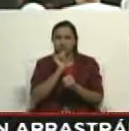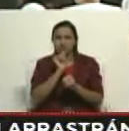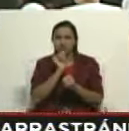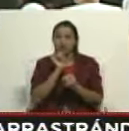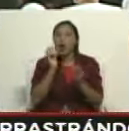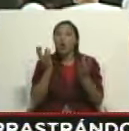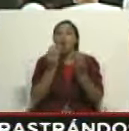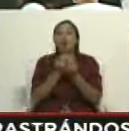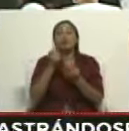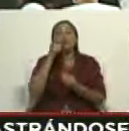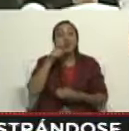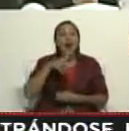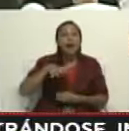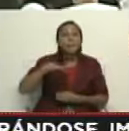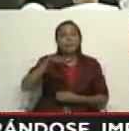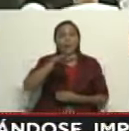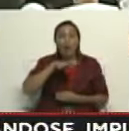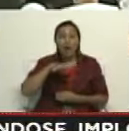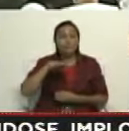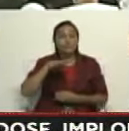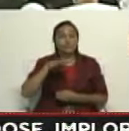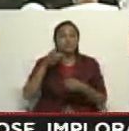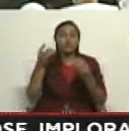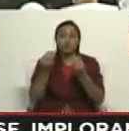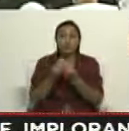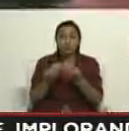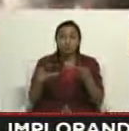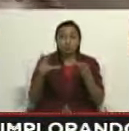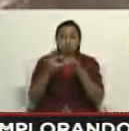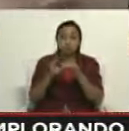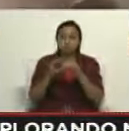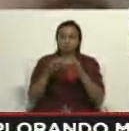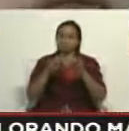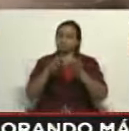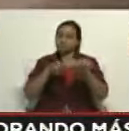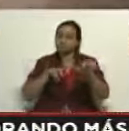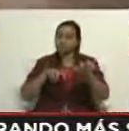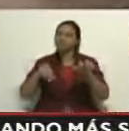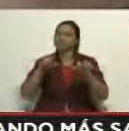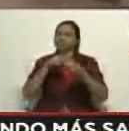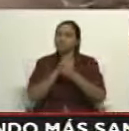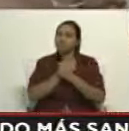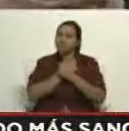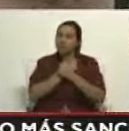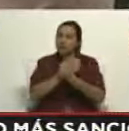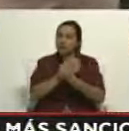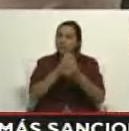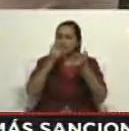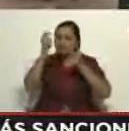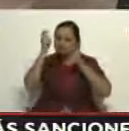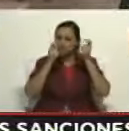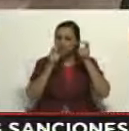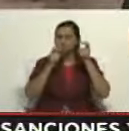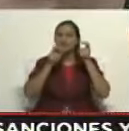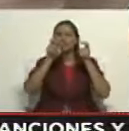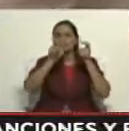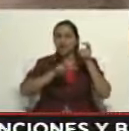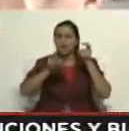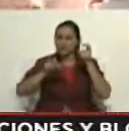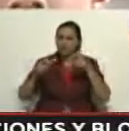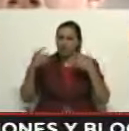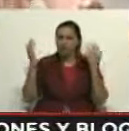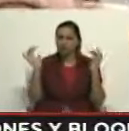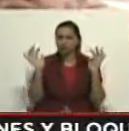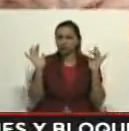pueblo, con el poder popular, con los que amaban a Chávez y que lo aman todavía, que se iban al